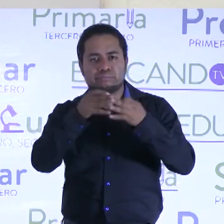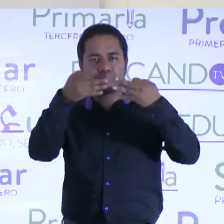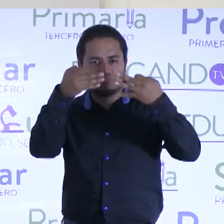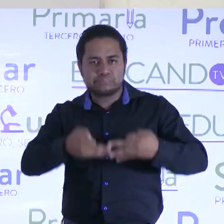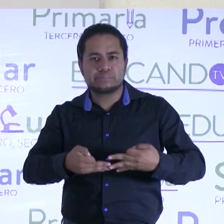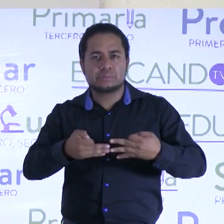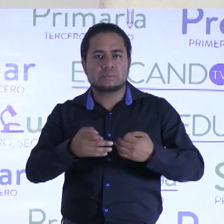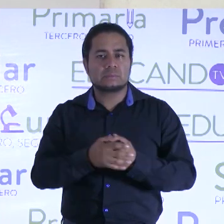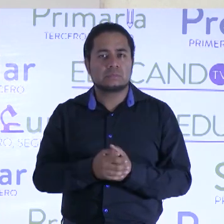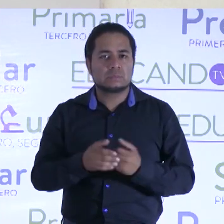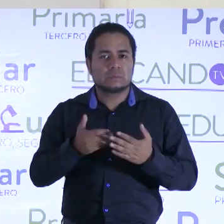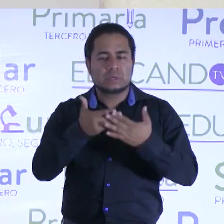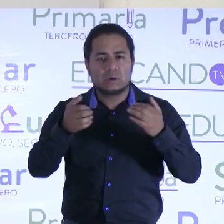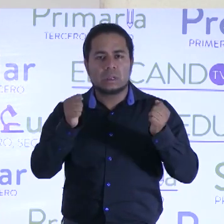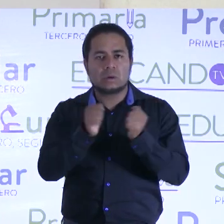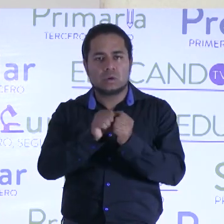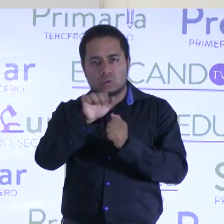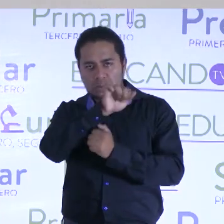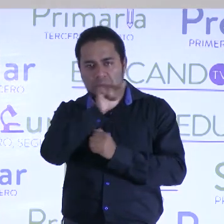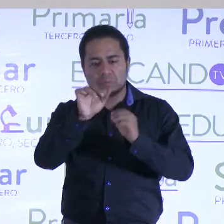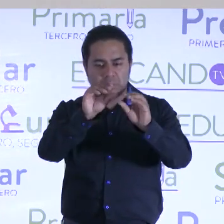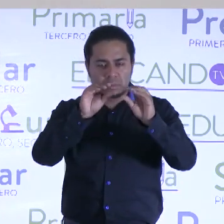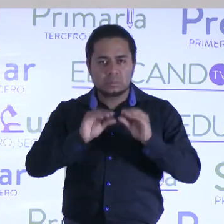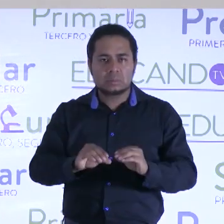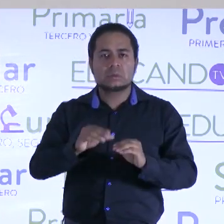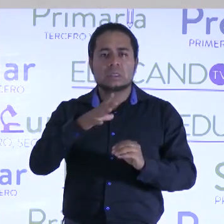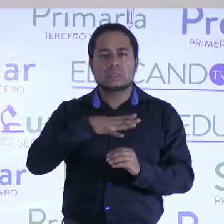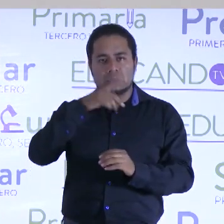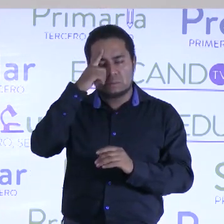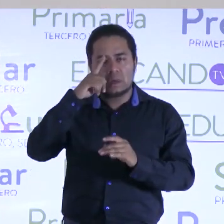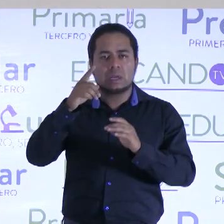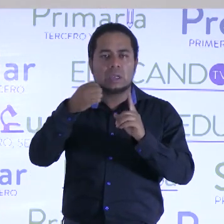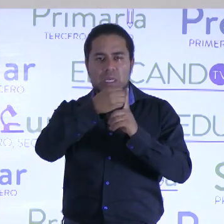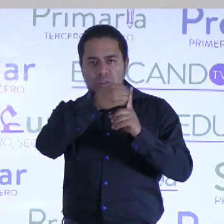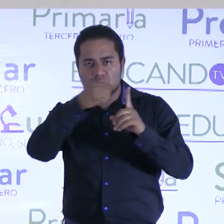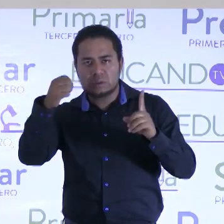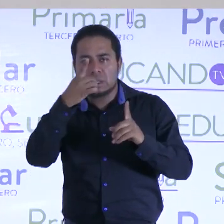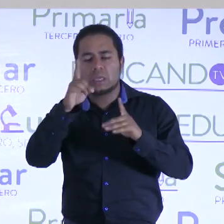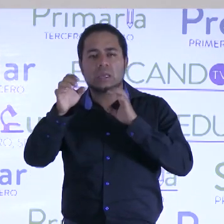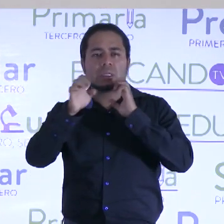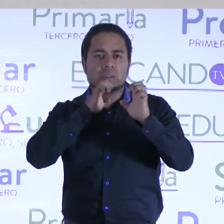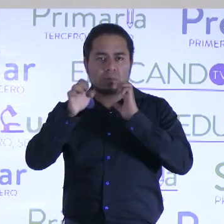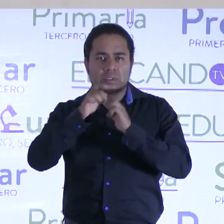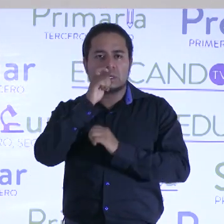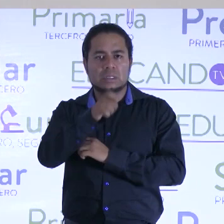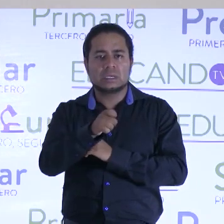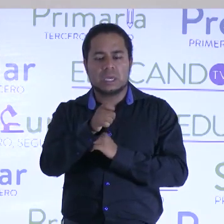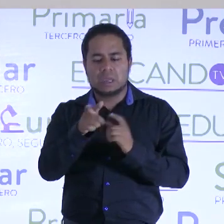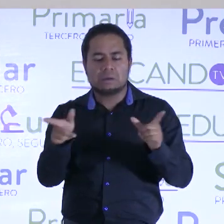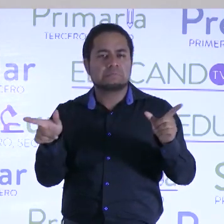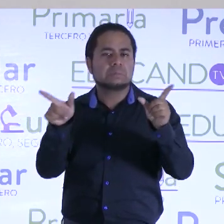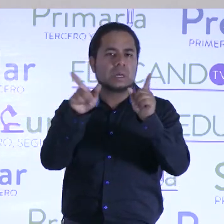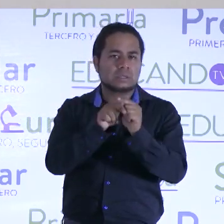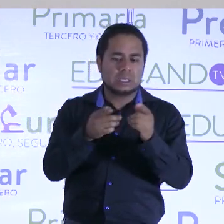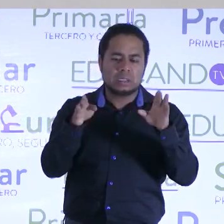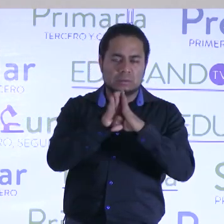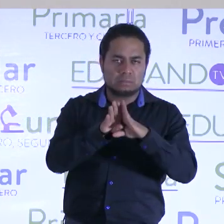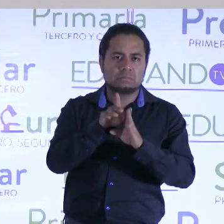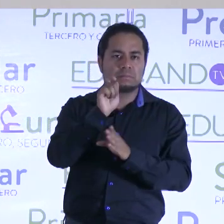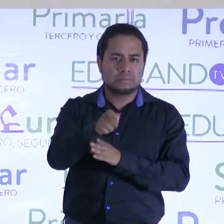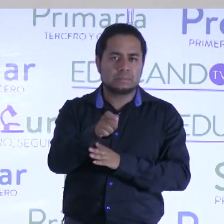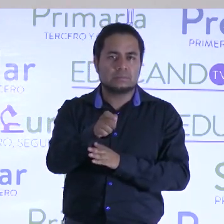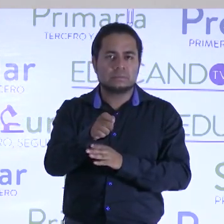correcta. Vámonos con la siguiente parte de nuestra estructura, que es el cierre.